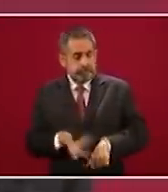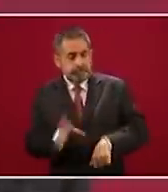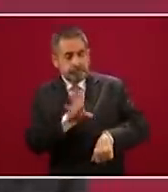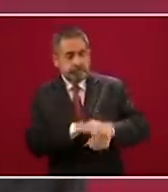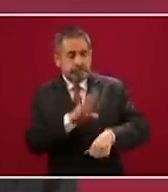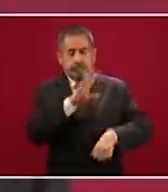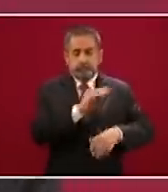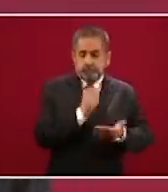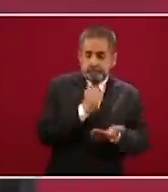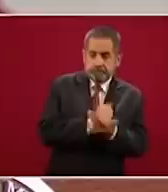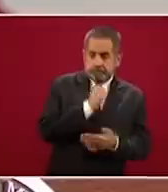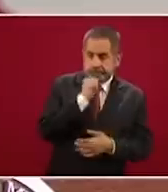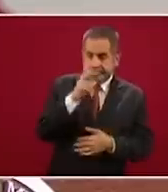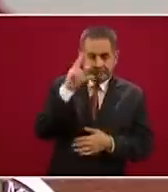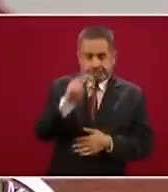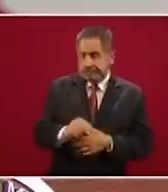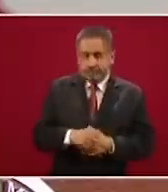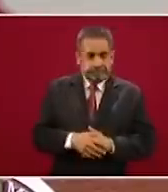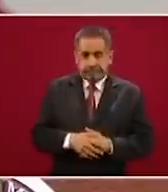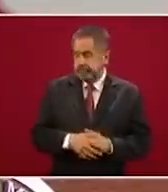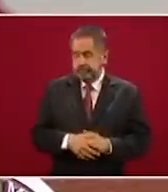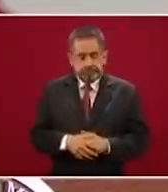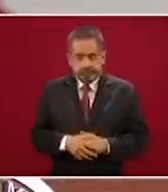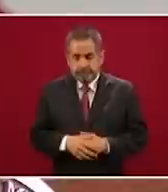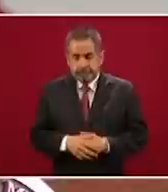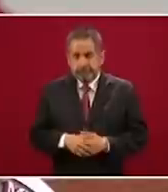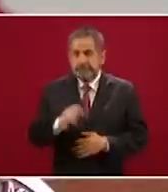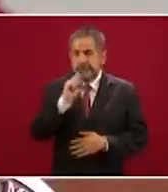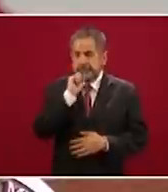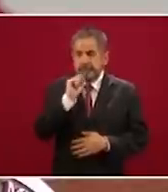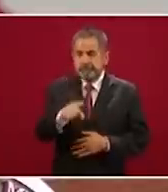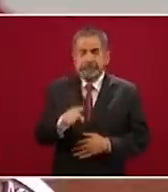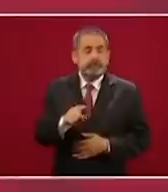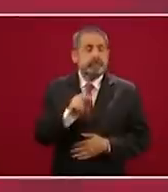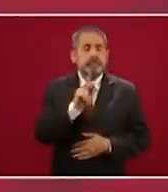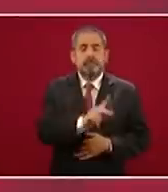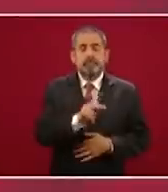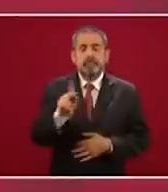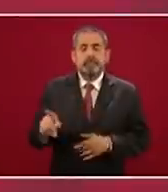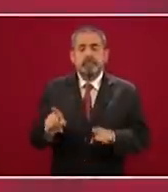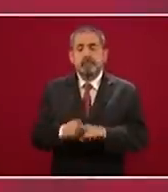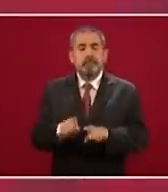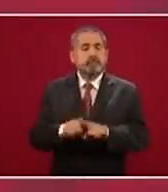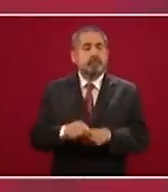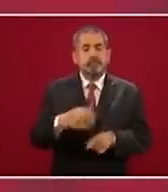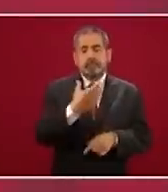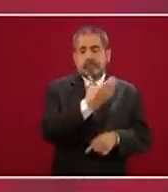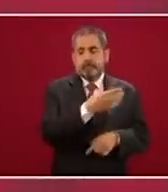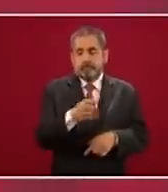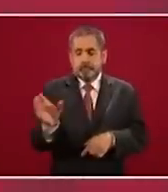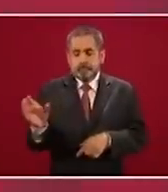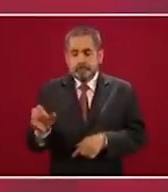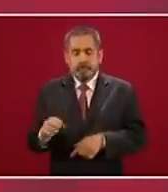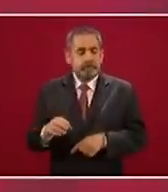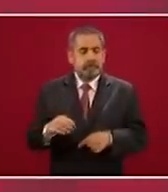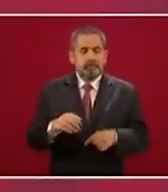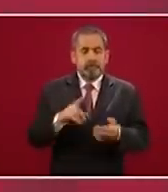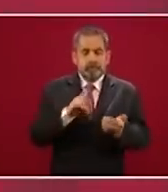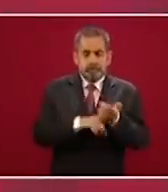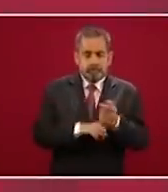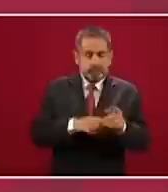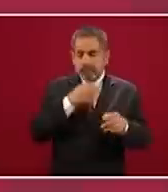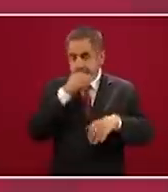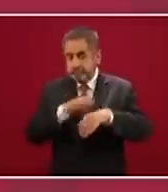autorización. Es lo mismo que sucede con los campos, las canchas, que